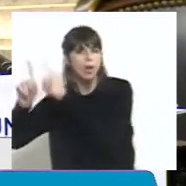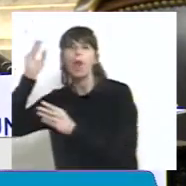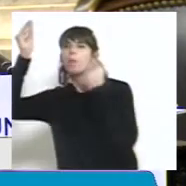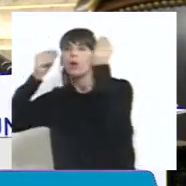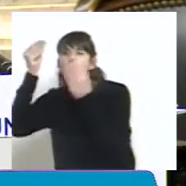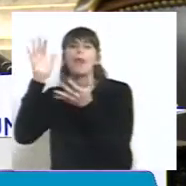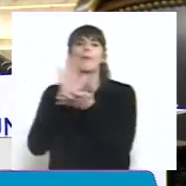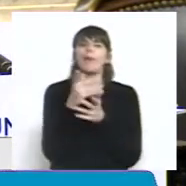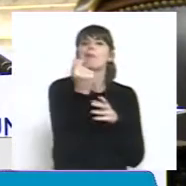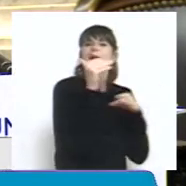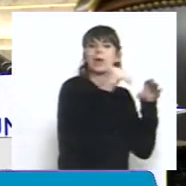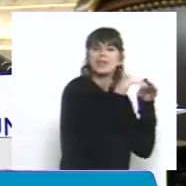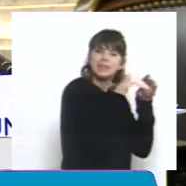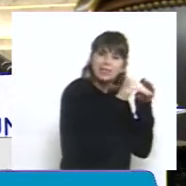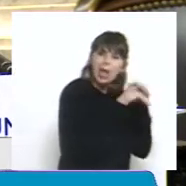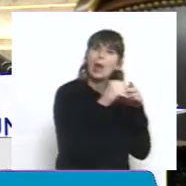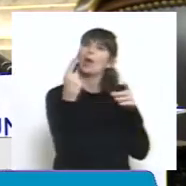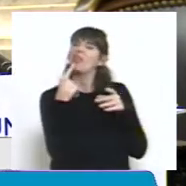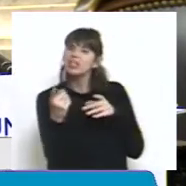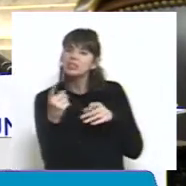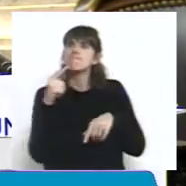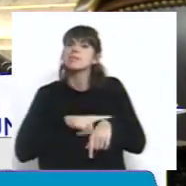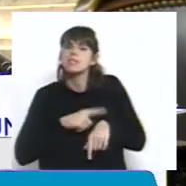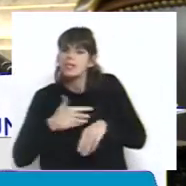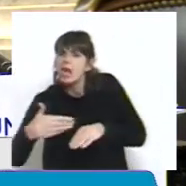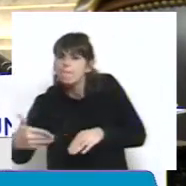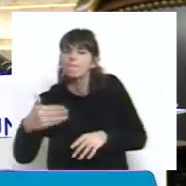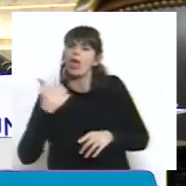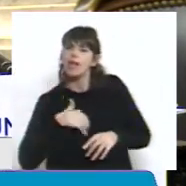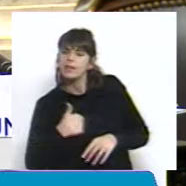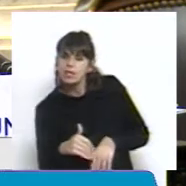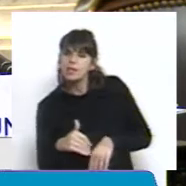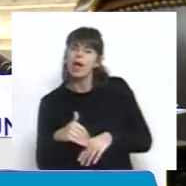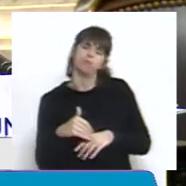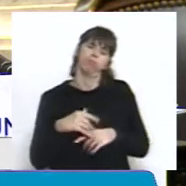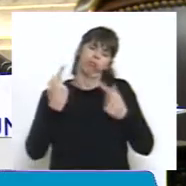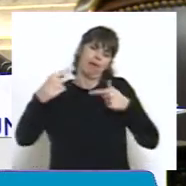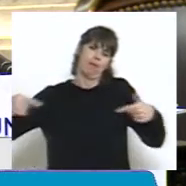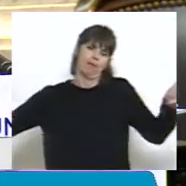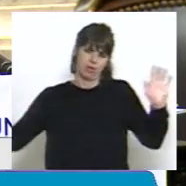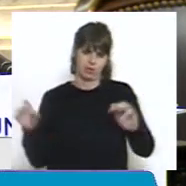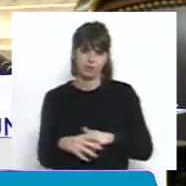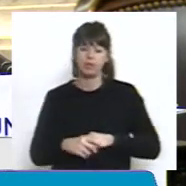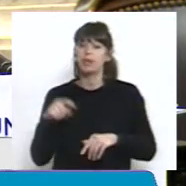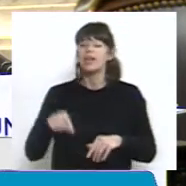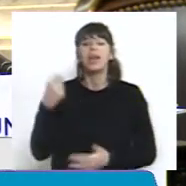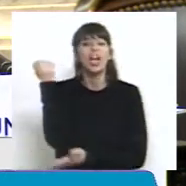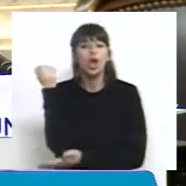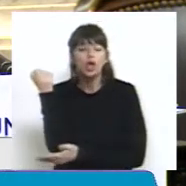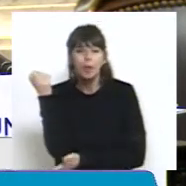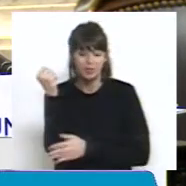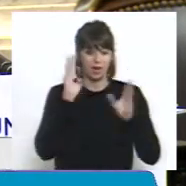diciendo que los riesgos que la Argentina tiene, etcétera, etcétera. La economía entre el